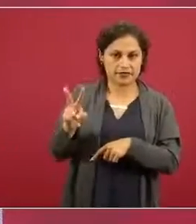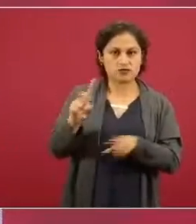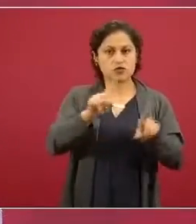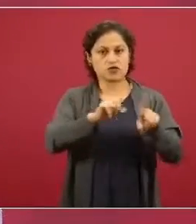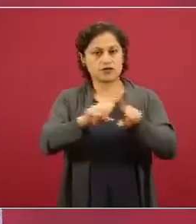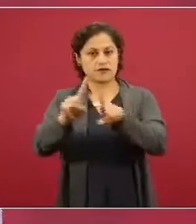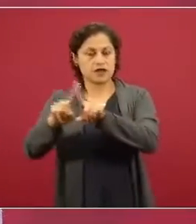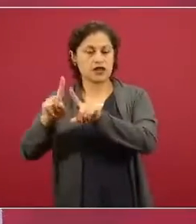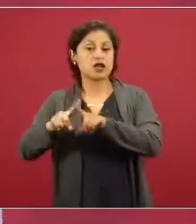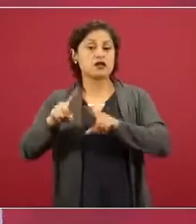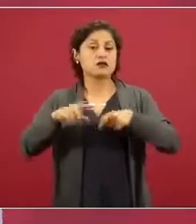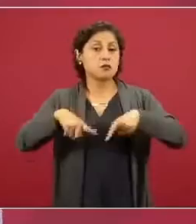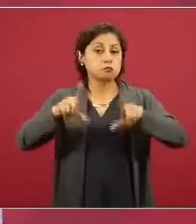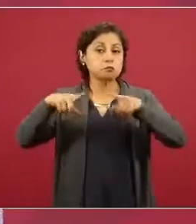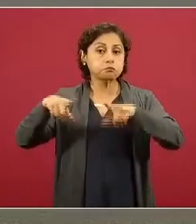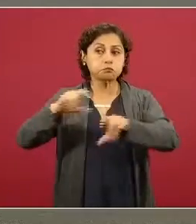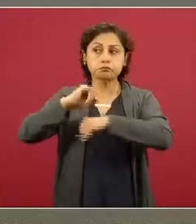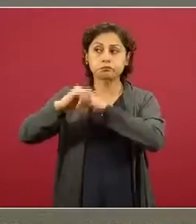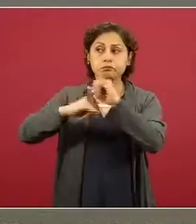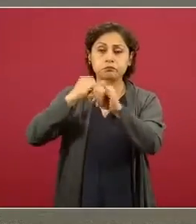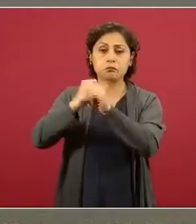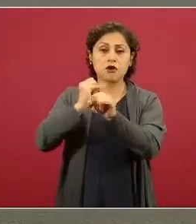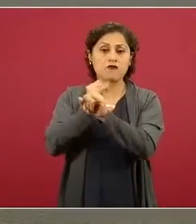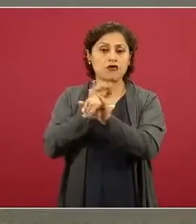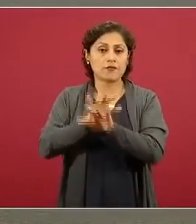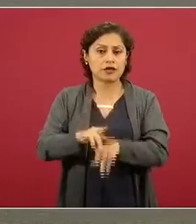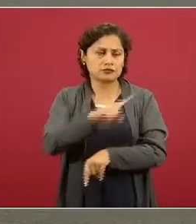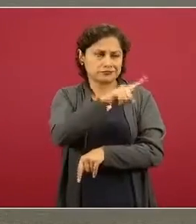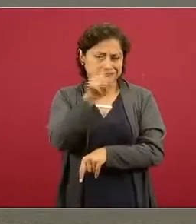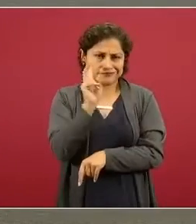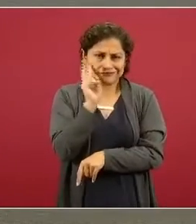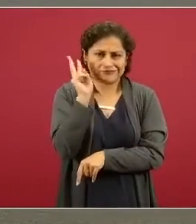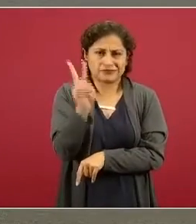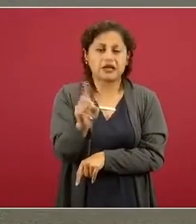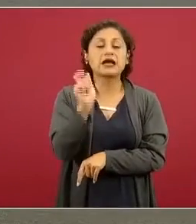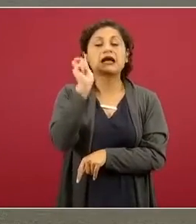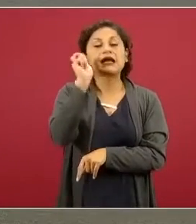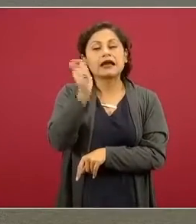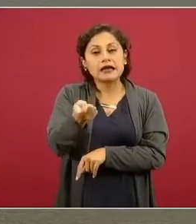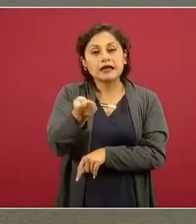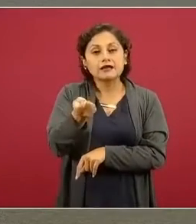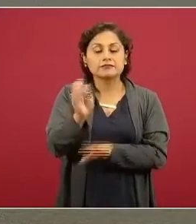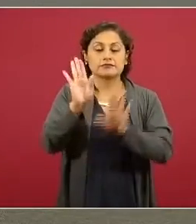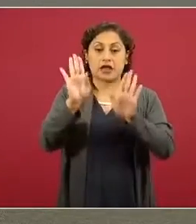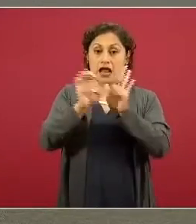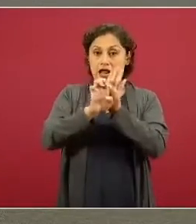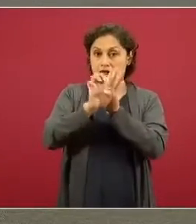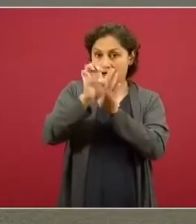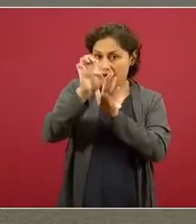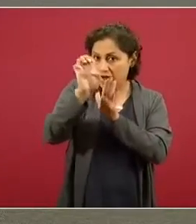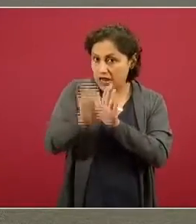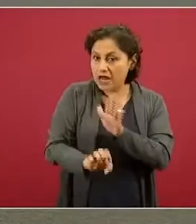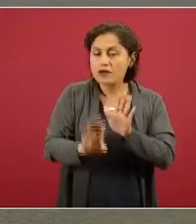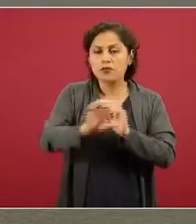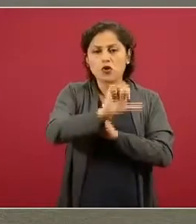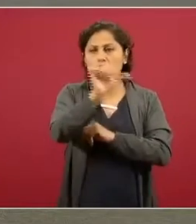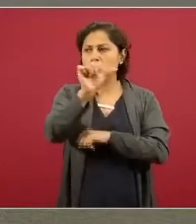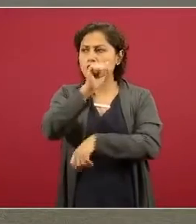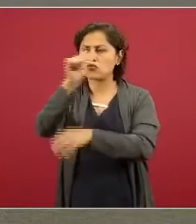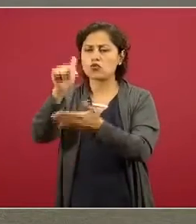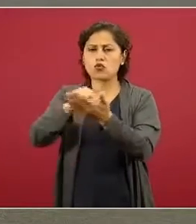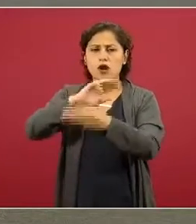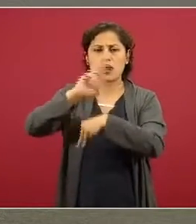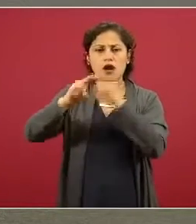diferentes plataformas internacionales, donde lo que se ve, digo, como ejemplo, pero hay muchos lugares y regiones del